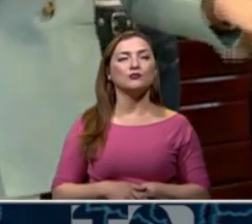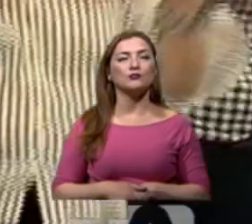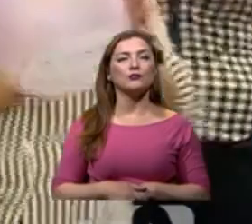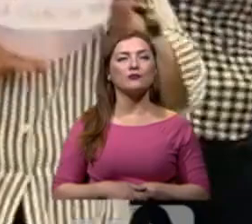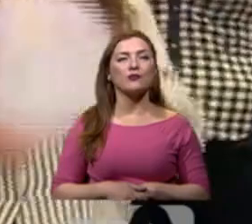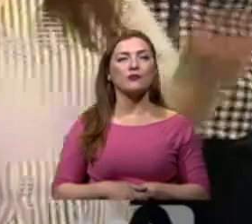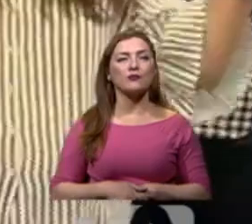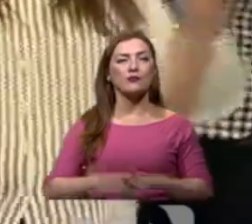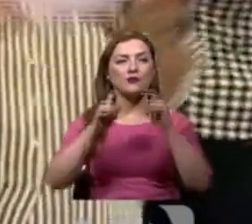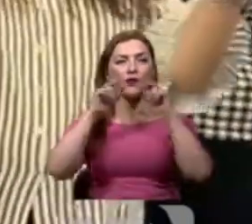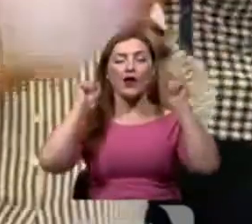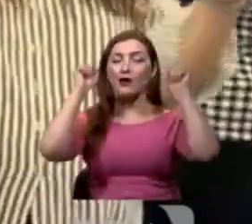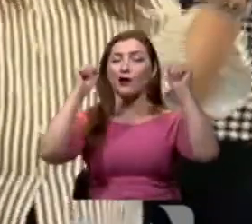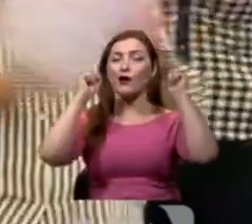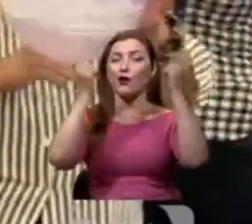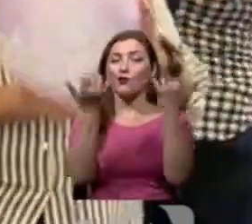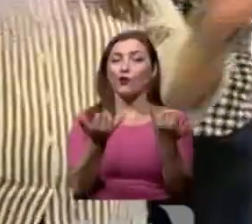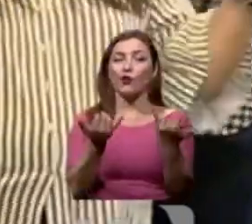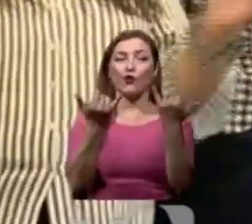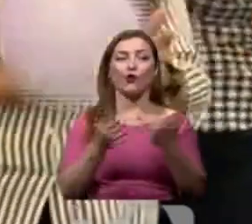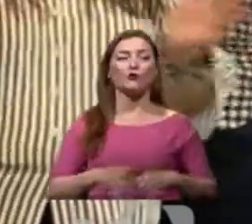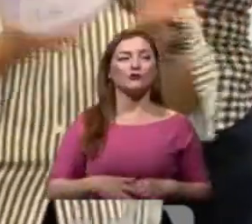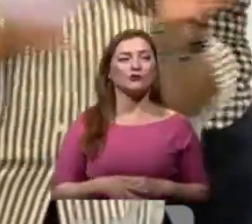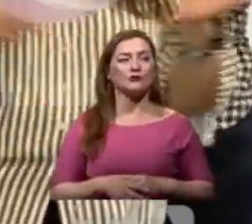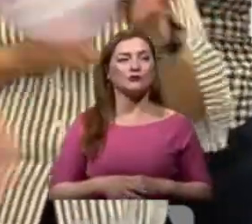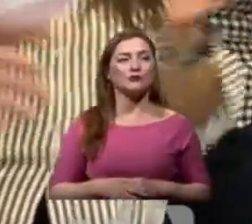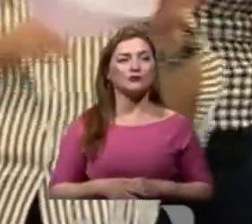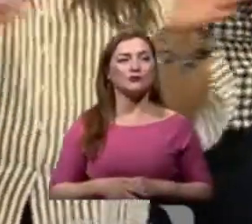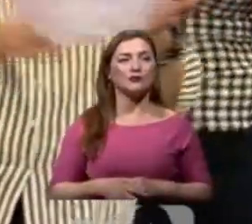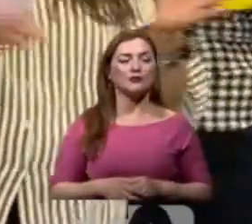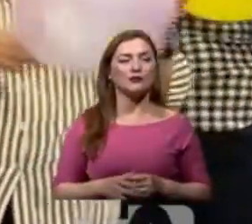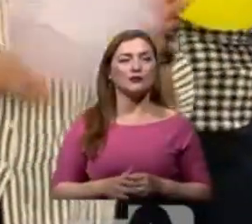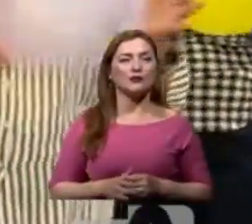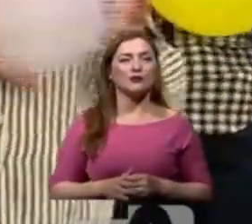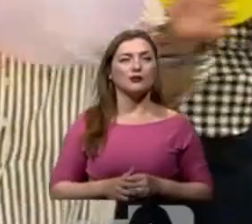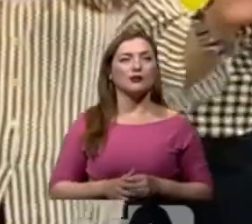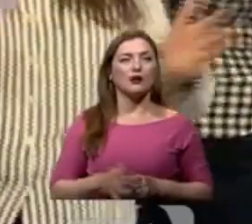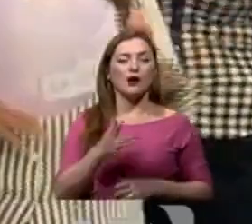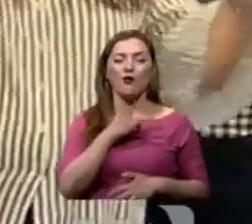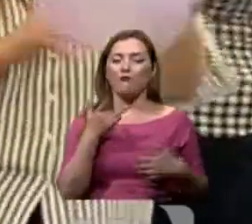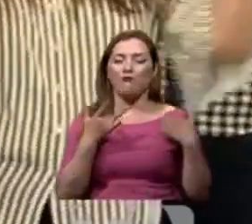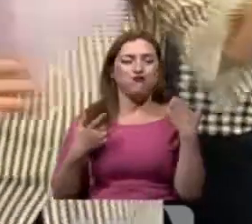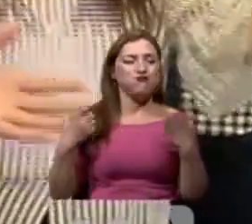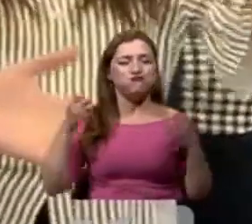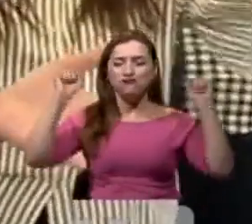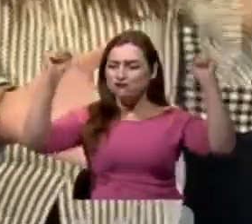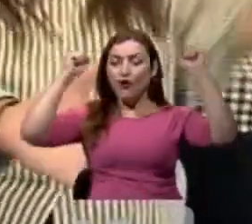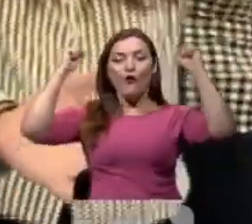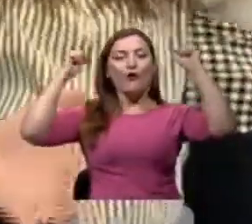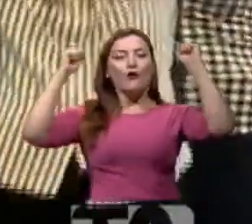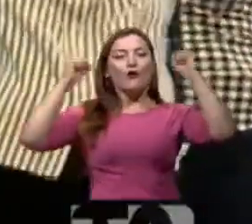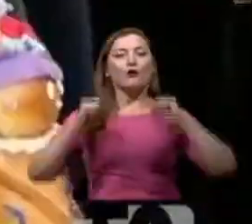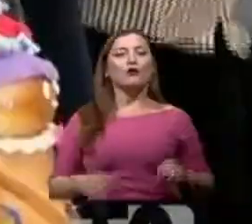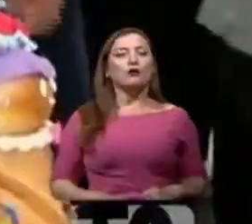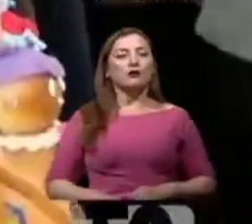Difícil, me ha tocado estar de este lado ahora, estoy en mi estudio yo acá, porque acá se vive una verdadera fiesta